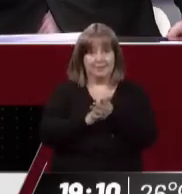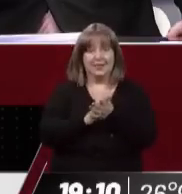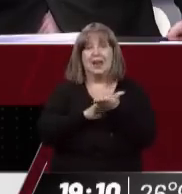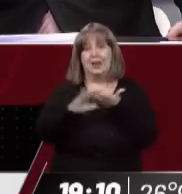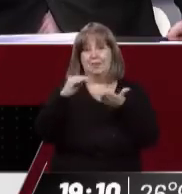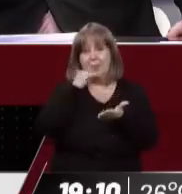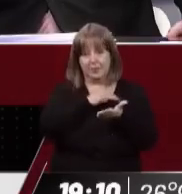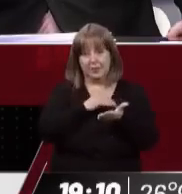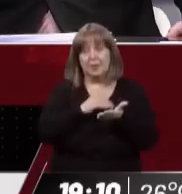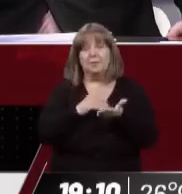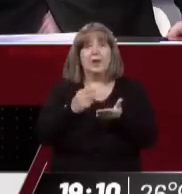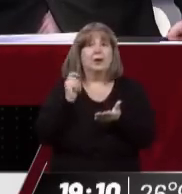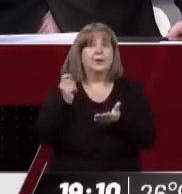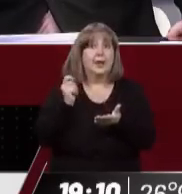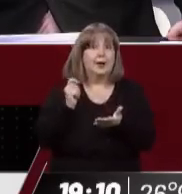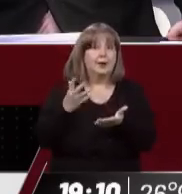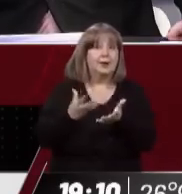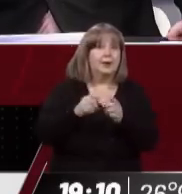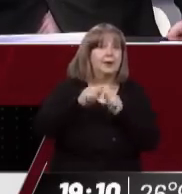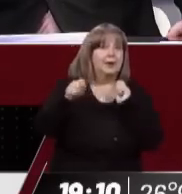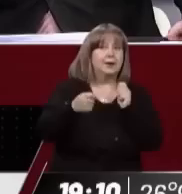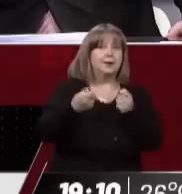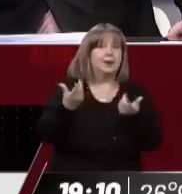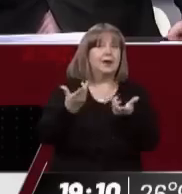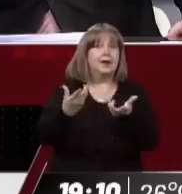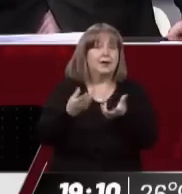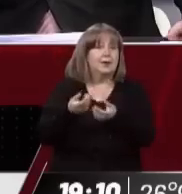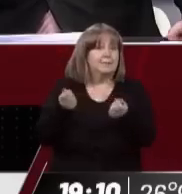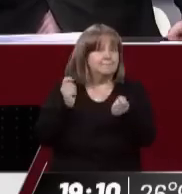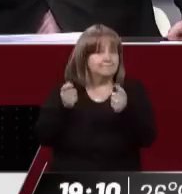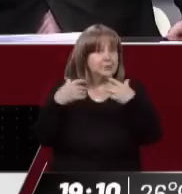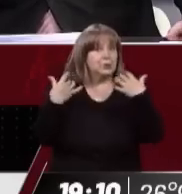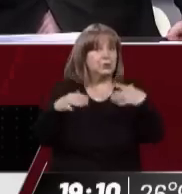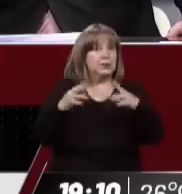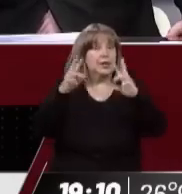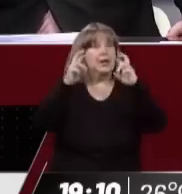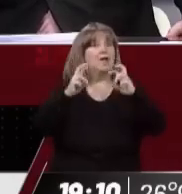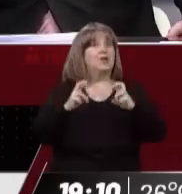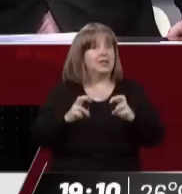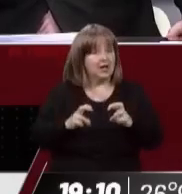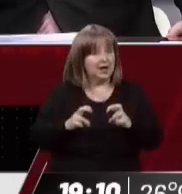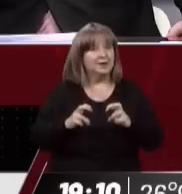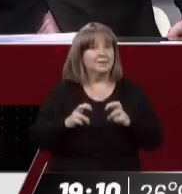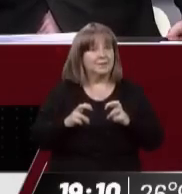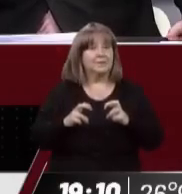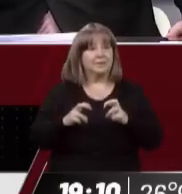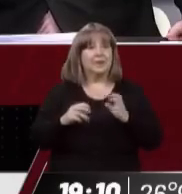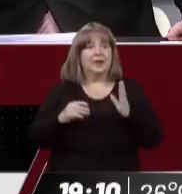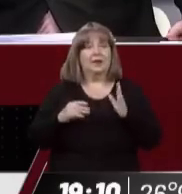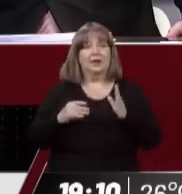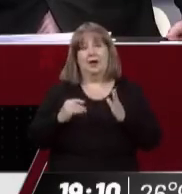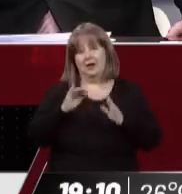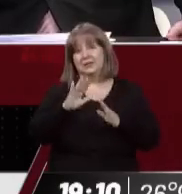por lo tanto hay hay varias cosas no que se van a tener que establecer y analizar de acuerdo a la investigación